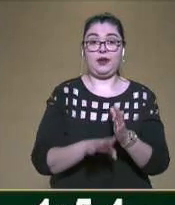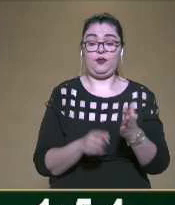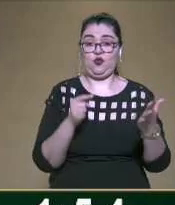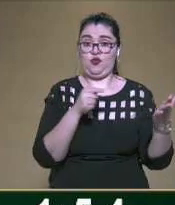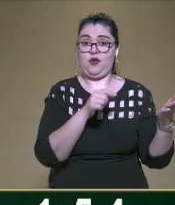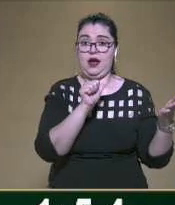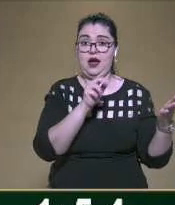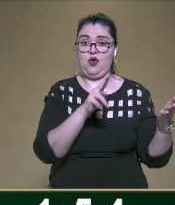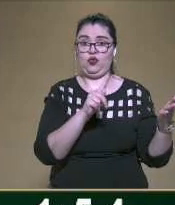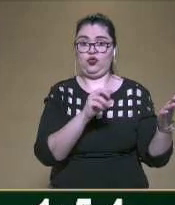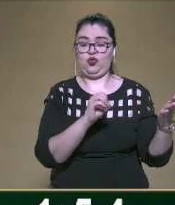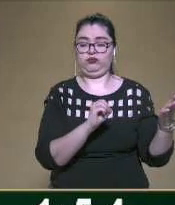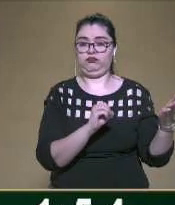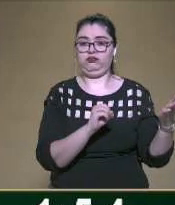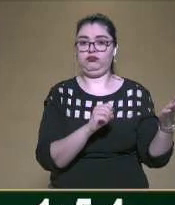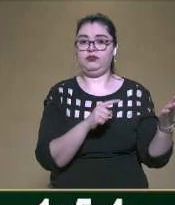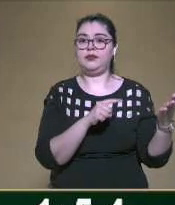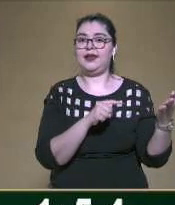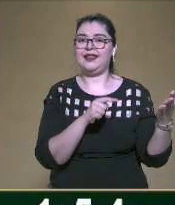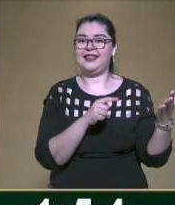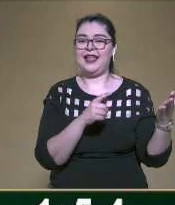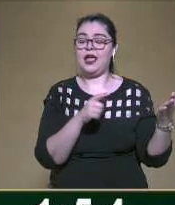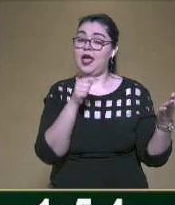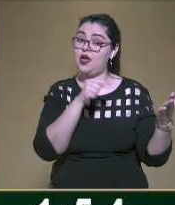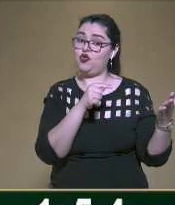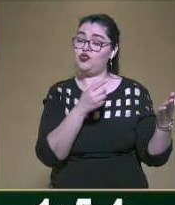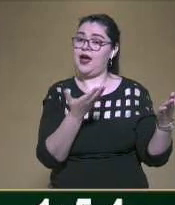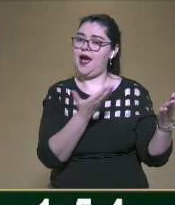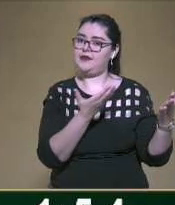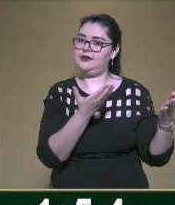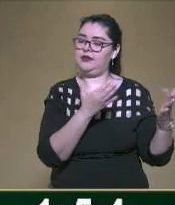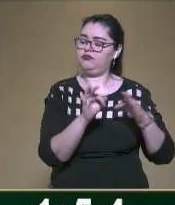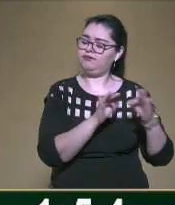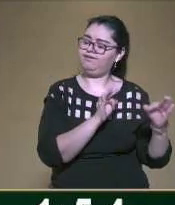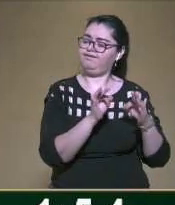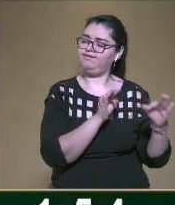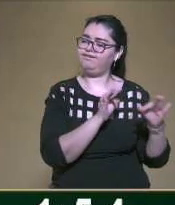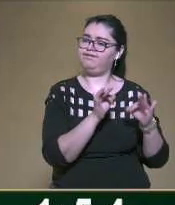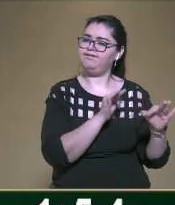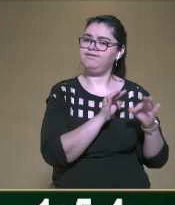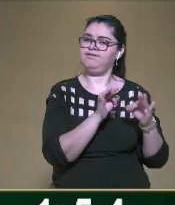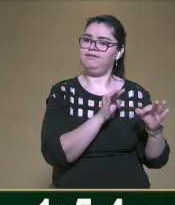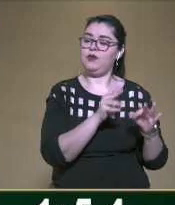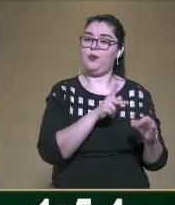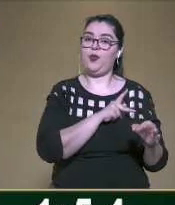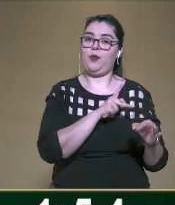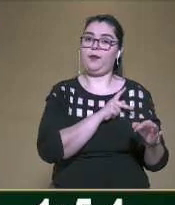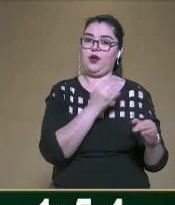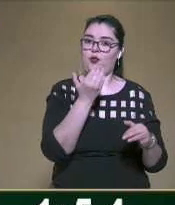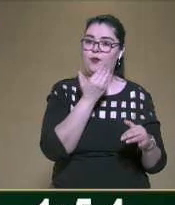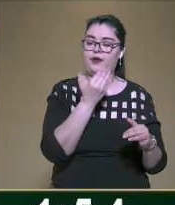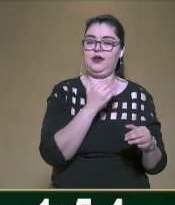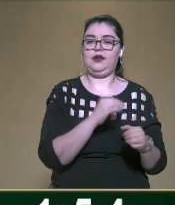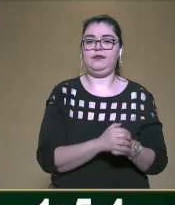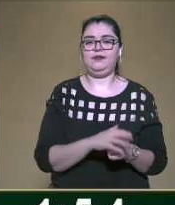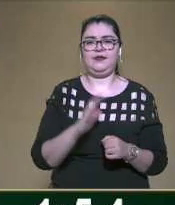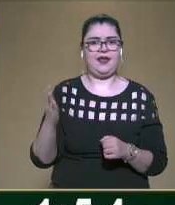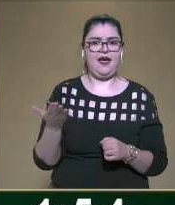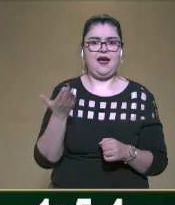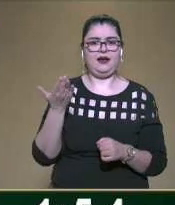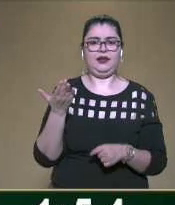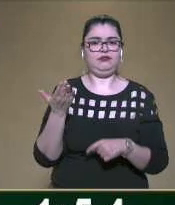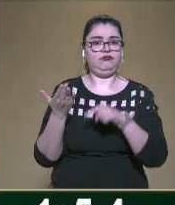autótrofos son organismos productores. ¿Qué quiere decir? Que producen su propio alimento,